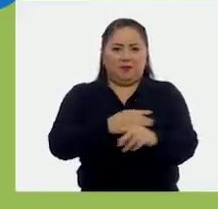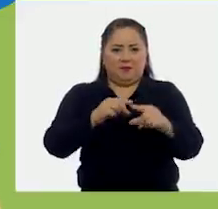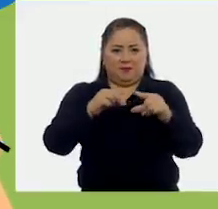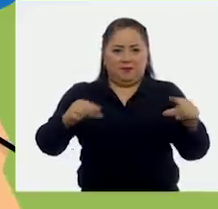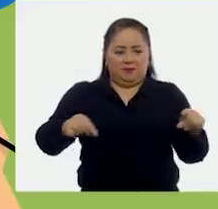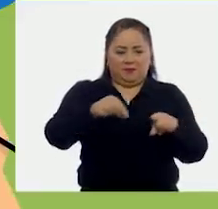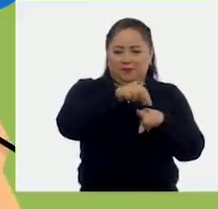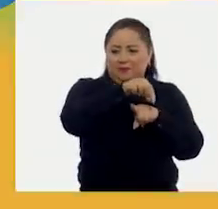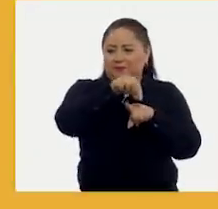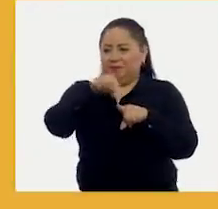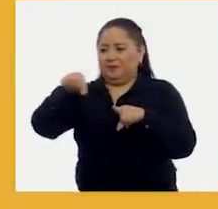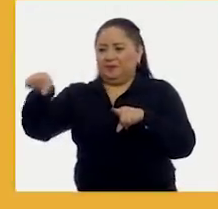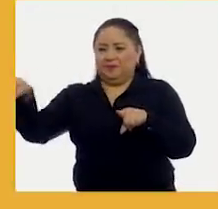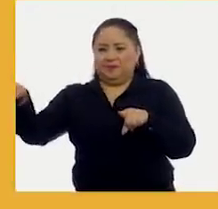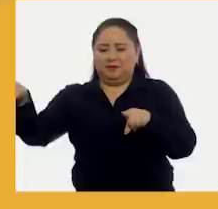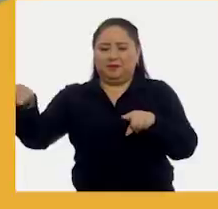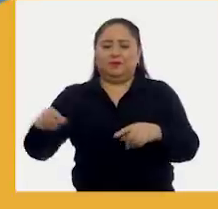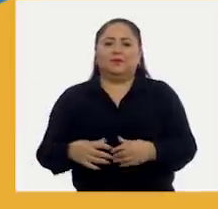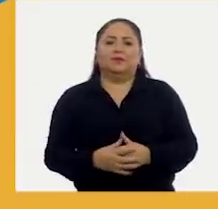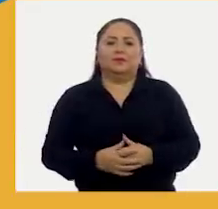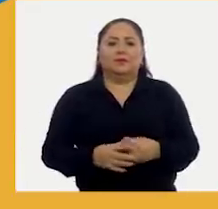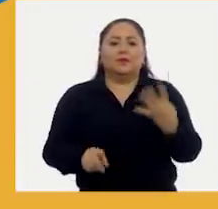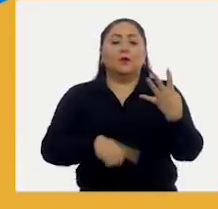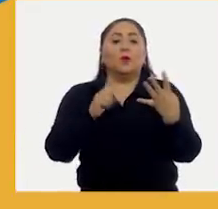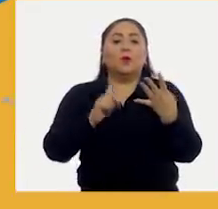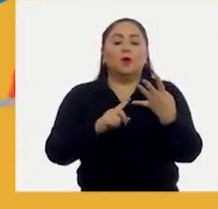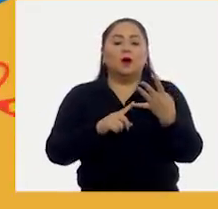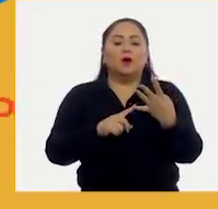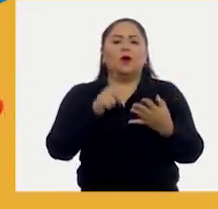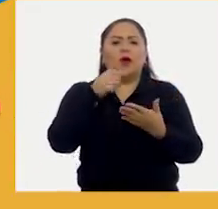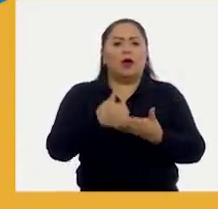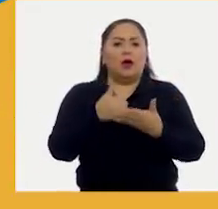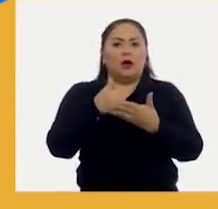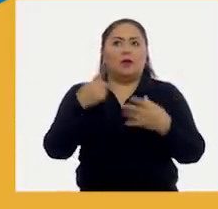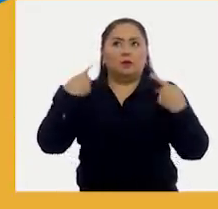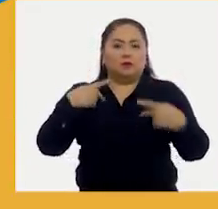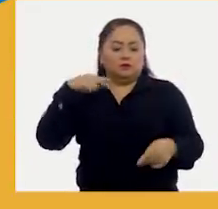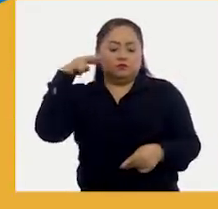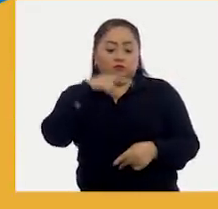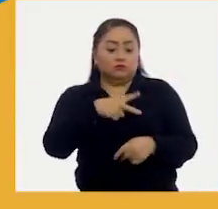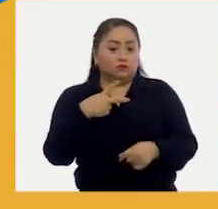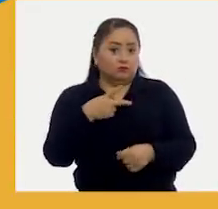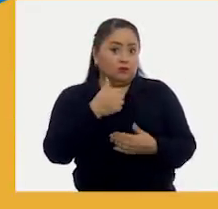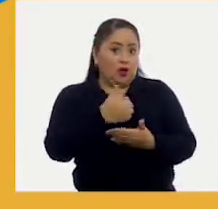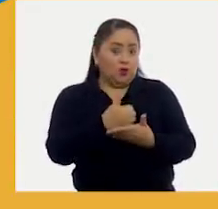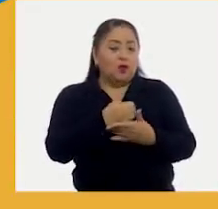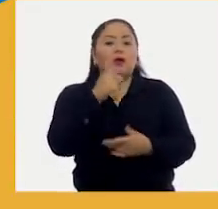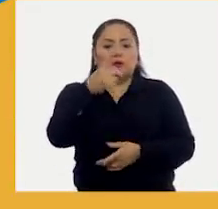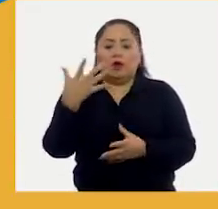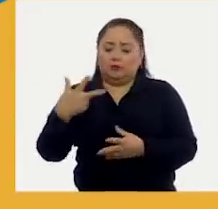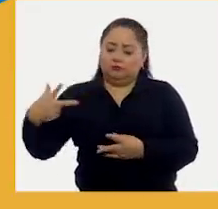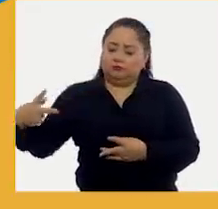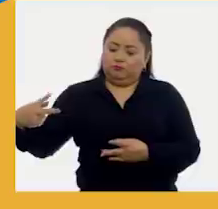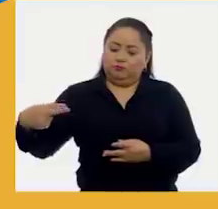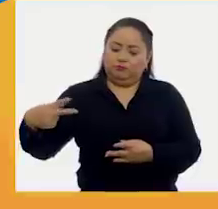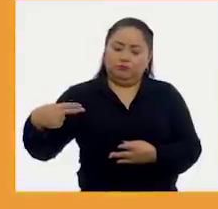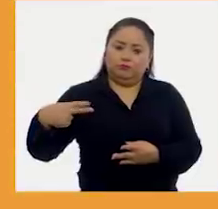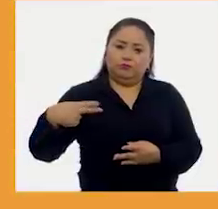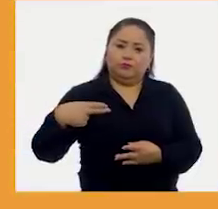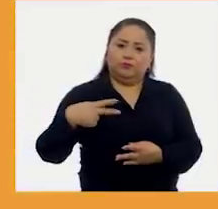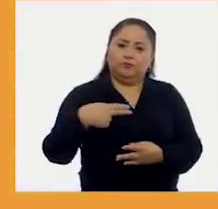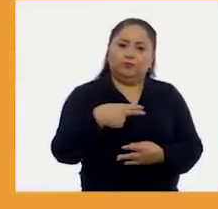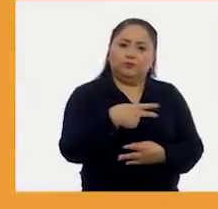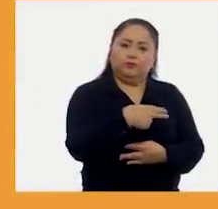horizontal entre los dos puntos. 4. Con ayuda de un adulto, corta sobre la línea horizontal que